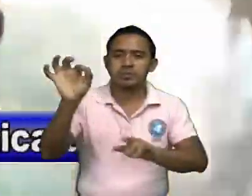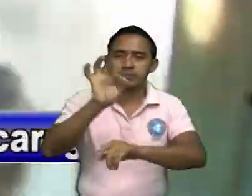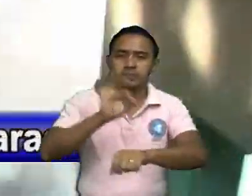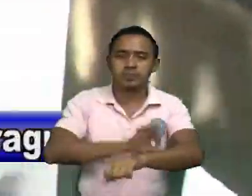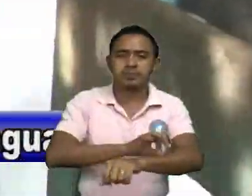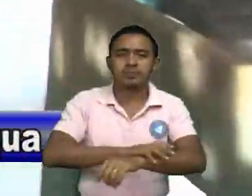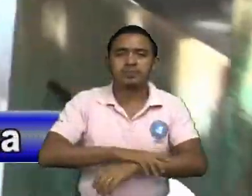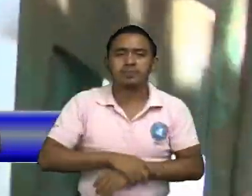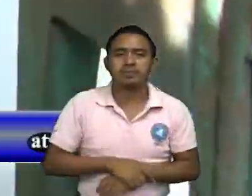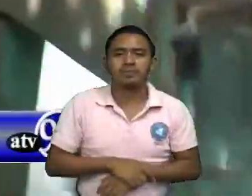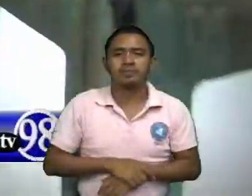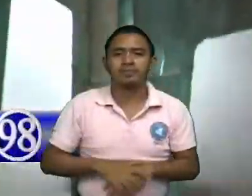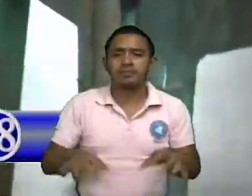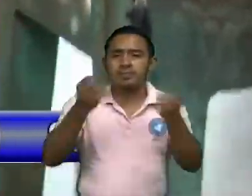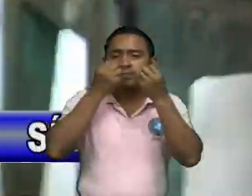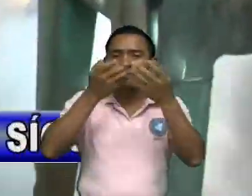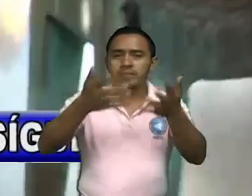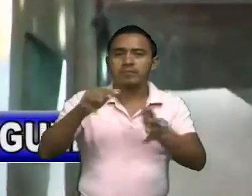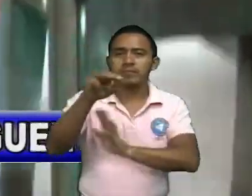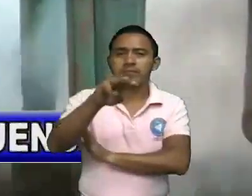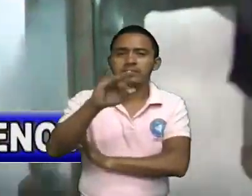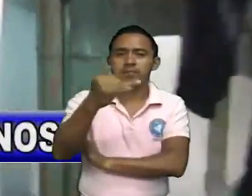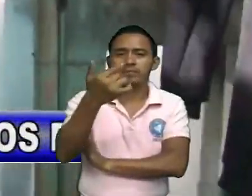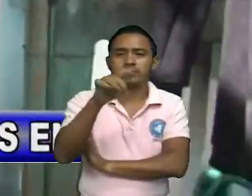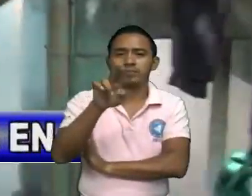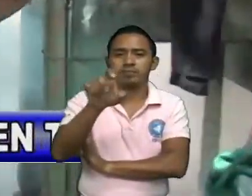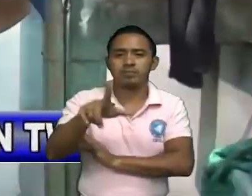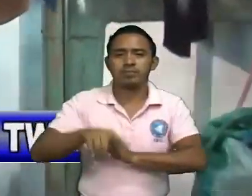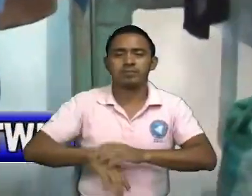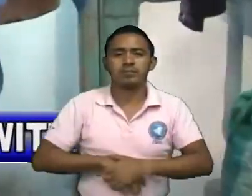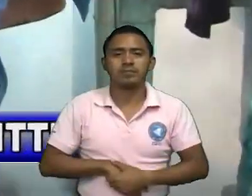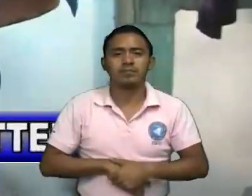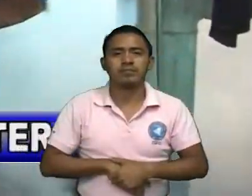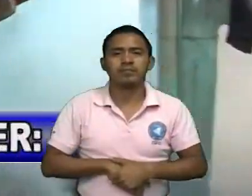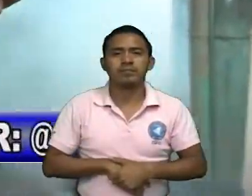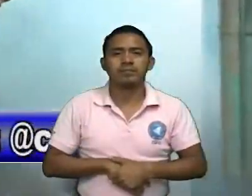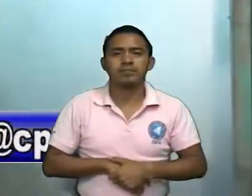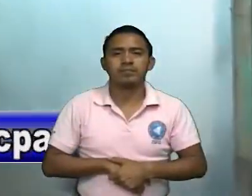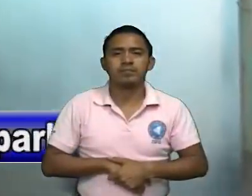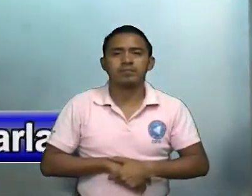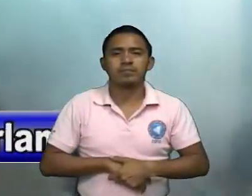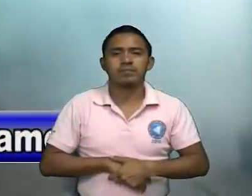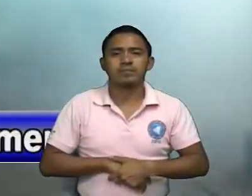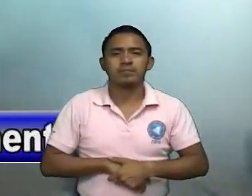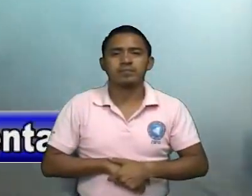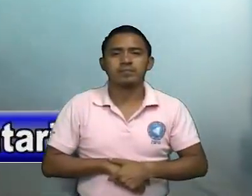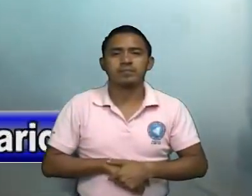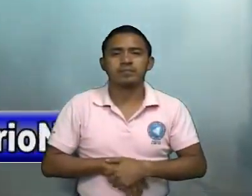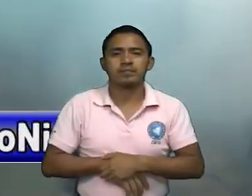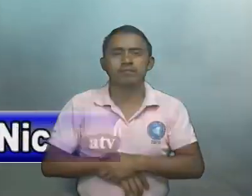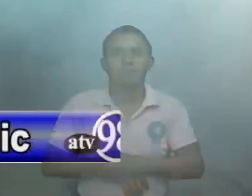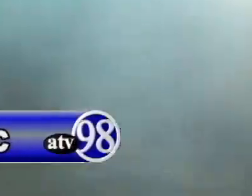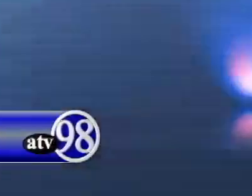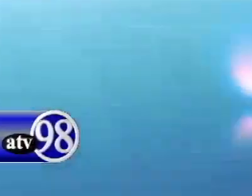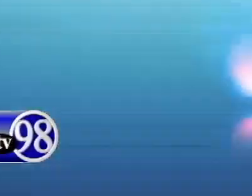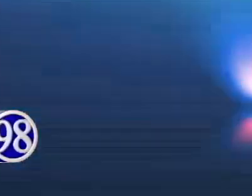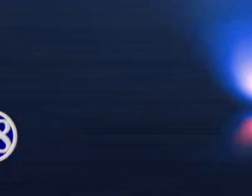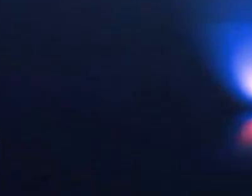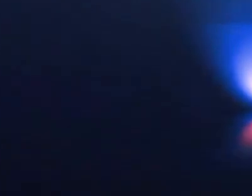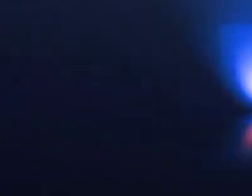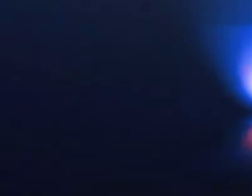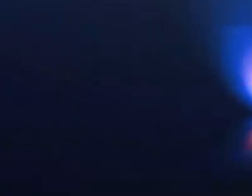hogar. Con cámara de Wendell Noguera para el canal parlamentario, les informó Miguel Carranza Mena.